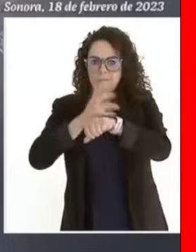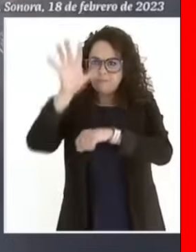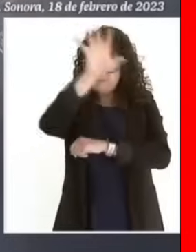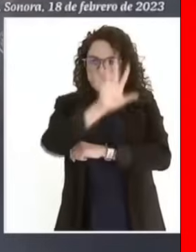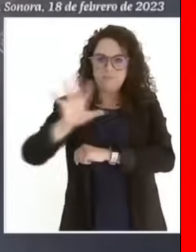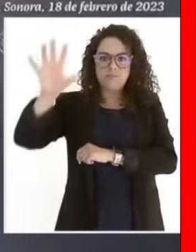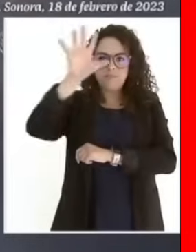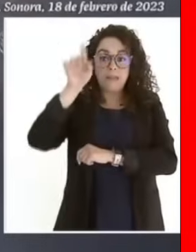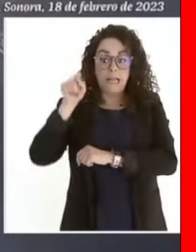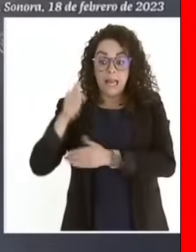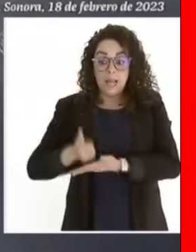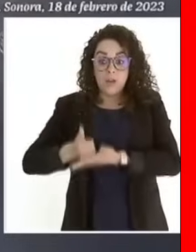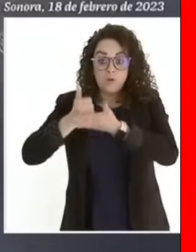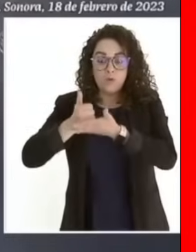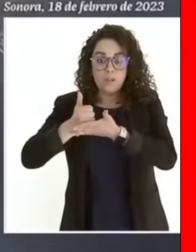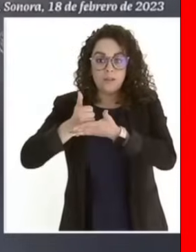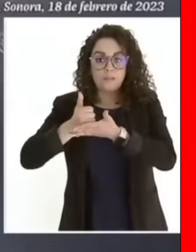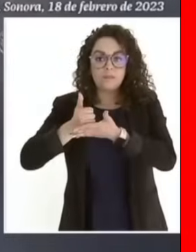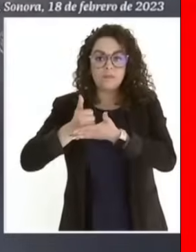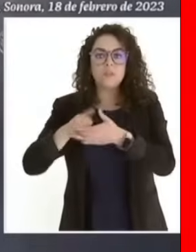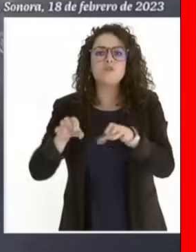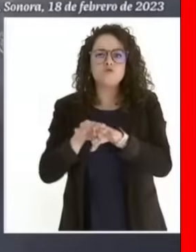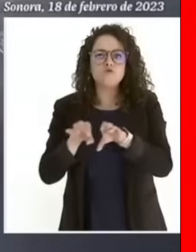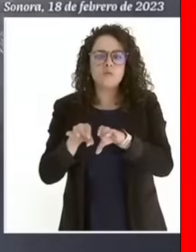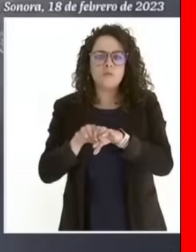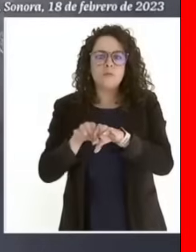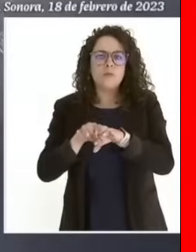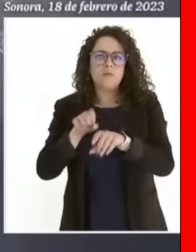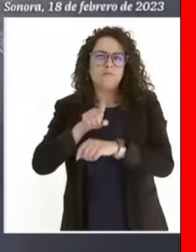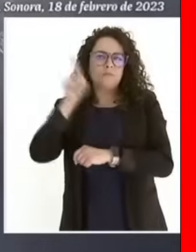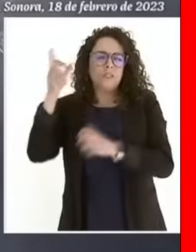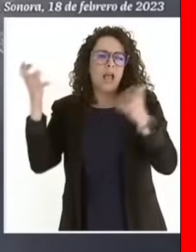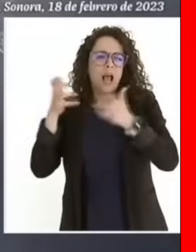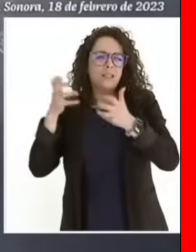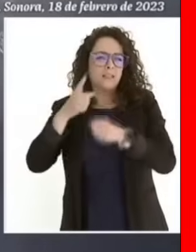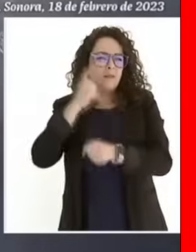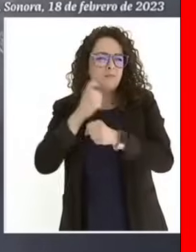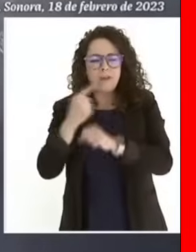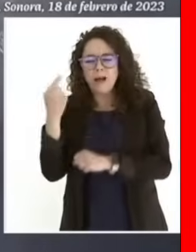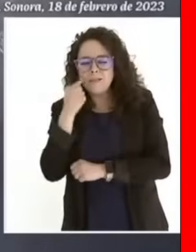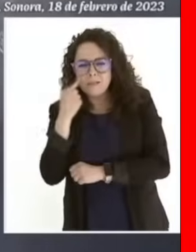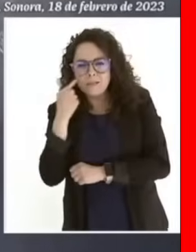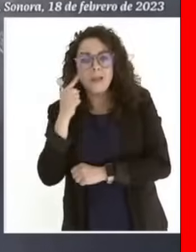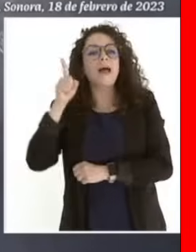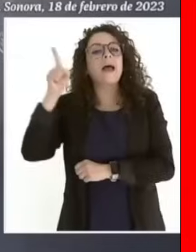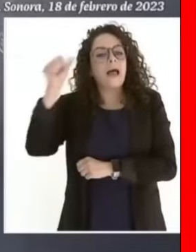chips que se producen básicamente en Asia